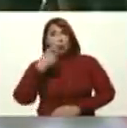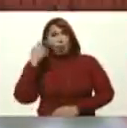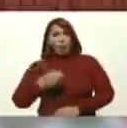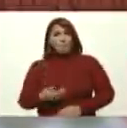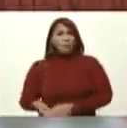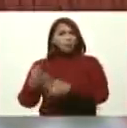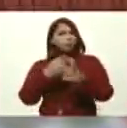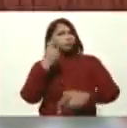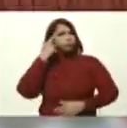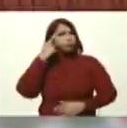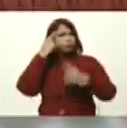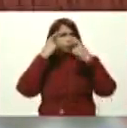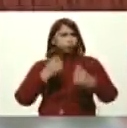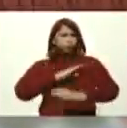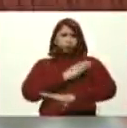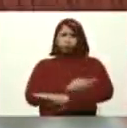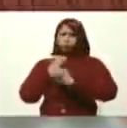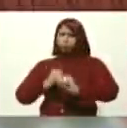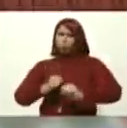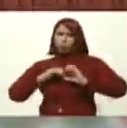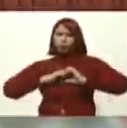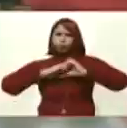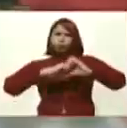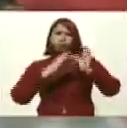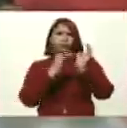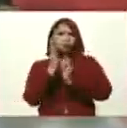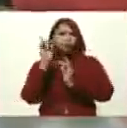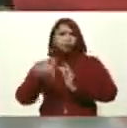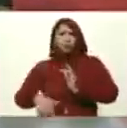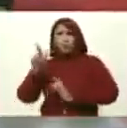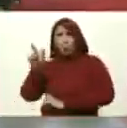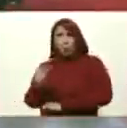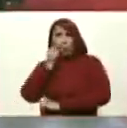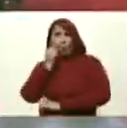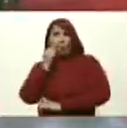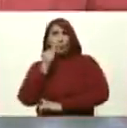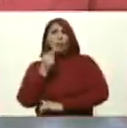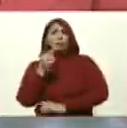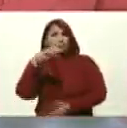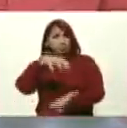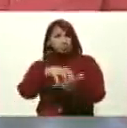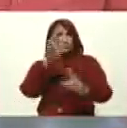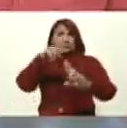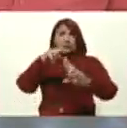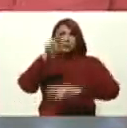armas tomar, de corazón cristiano, Freddy Bernal, allá en el Táchira,